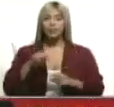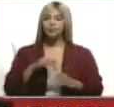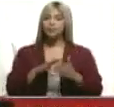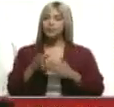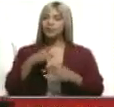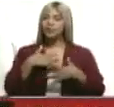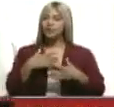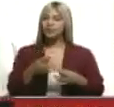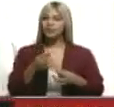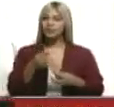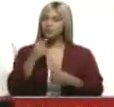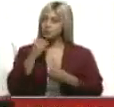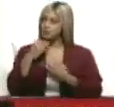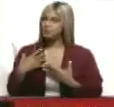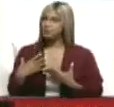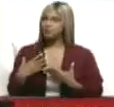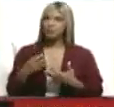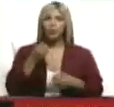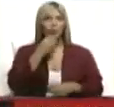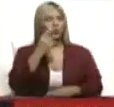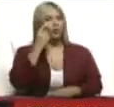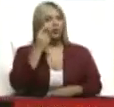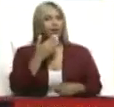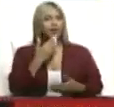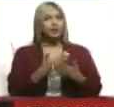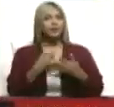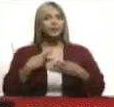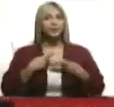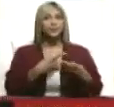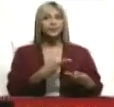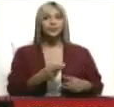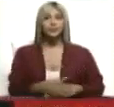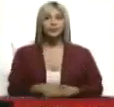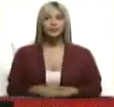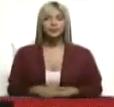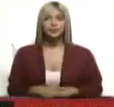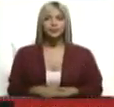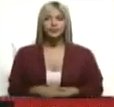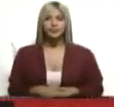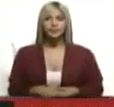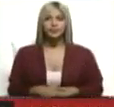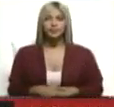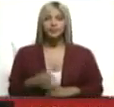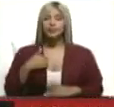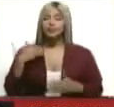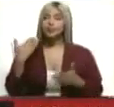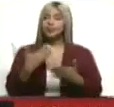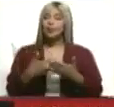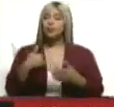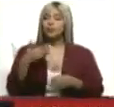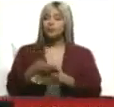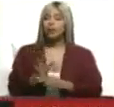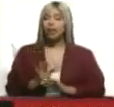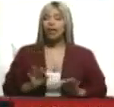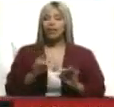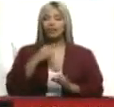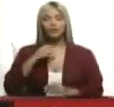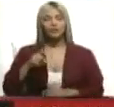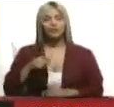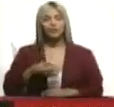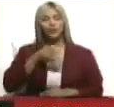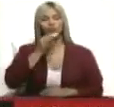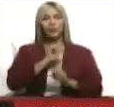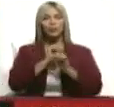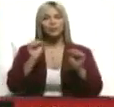acá. ¿Cómo estás, William? Saludos. Buenos días, gracias, Gemma, gracias, Michelle, por la invitación. Tenía tiempo que no venía a tomar un café en la